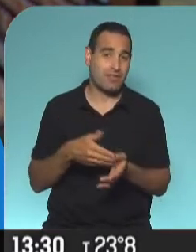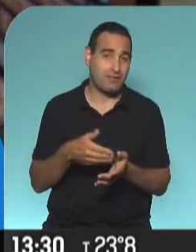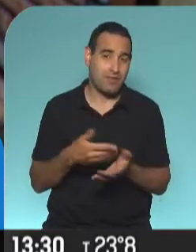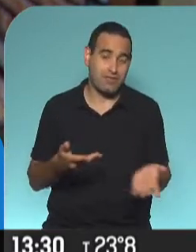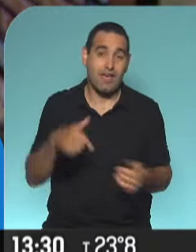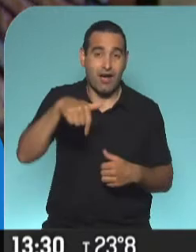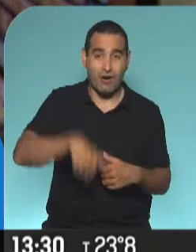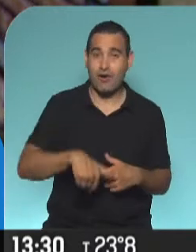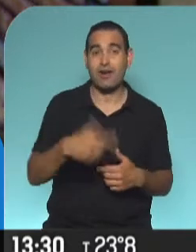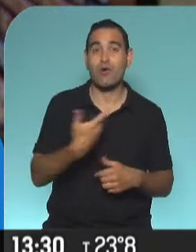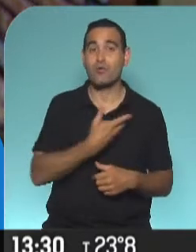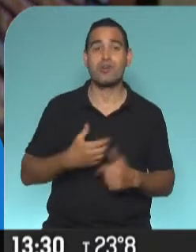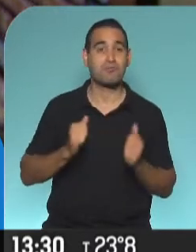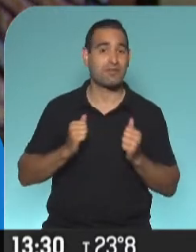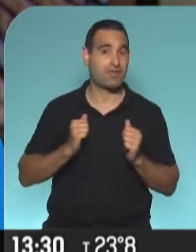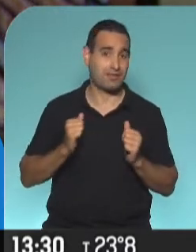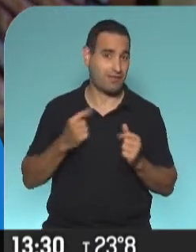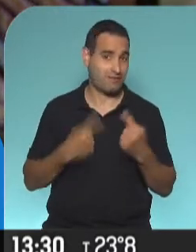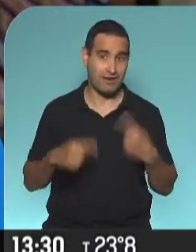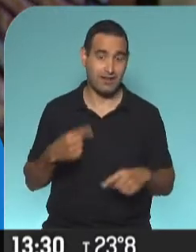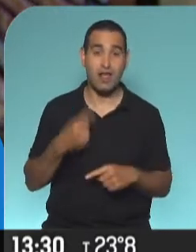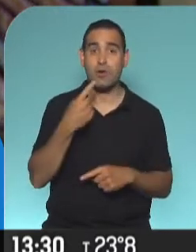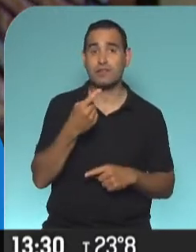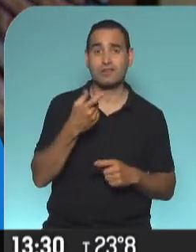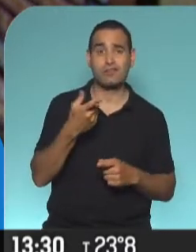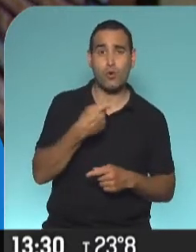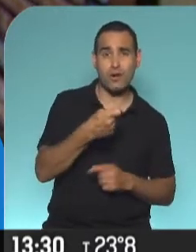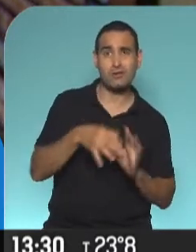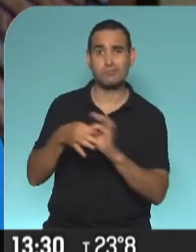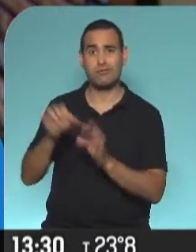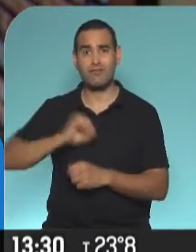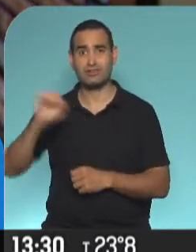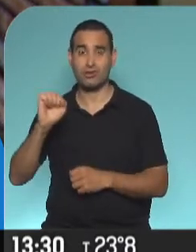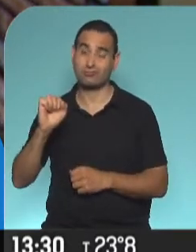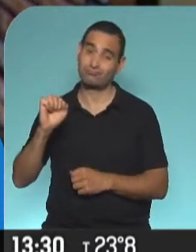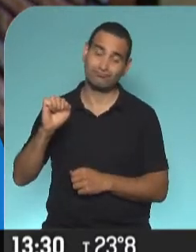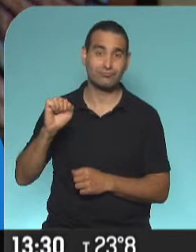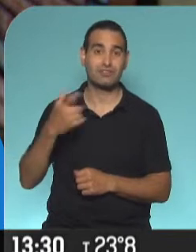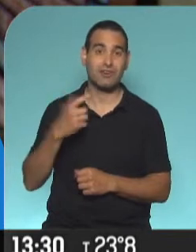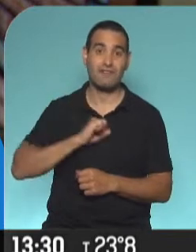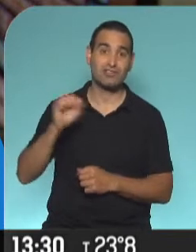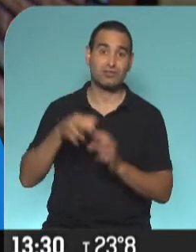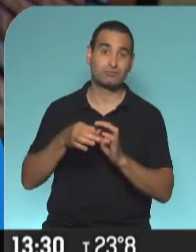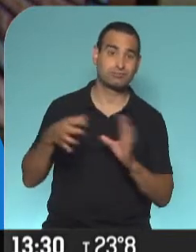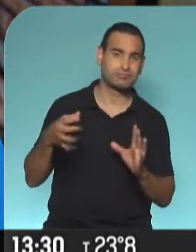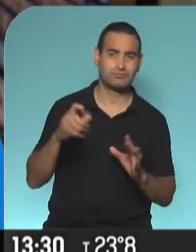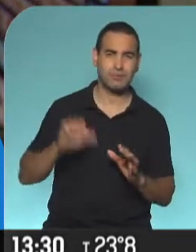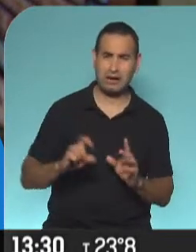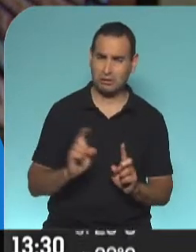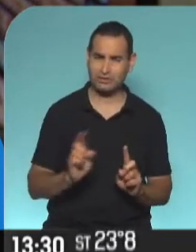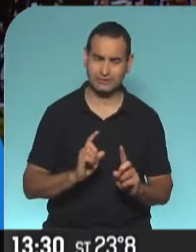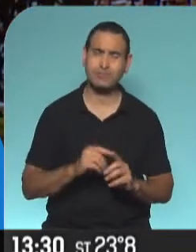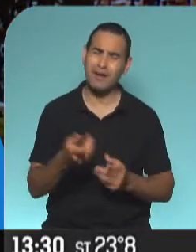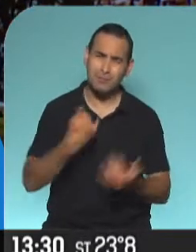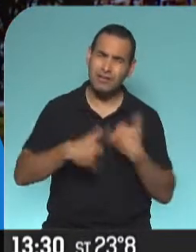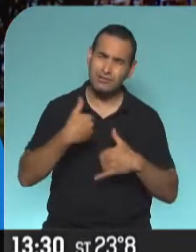tiene cada uno. Dice, bueno, si me ajustan por inflación, sé que no voy a perder. Si no me ajustan por inflación, seguro que pierdo. Bueno, no es así. El A tema ver,